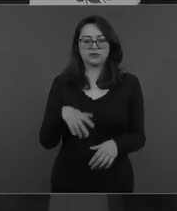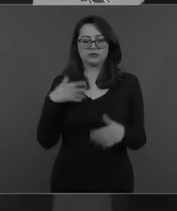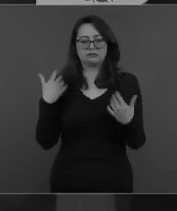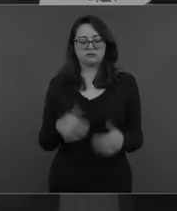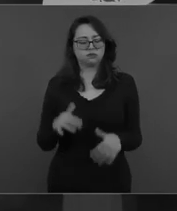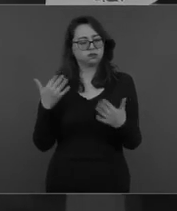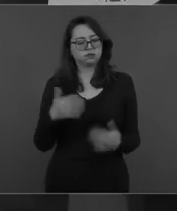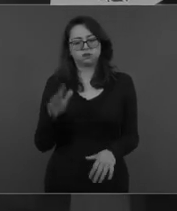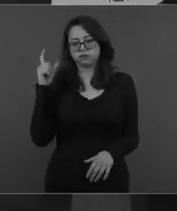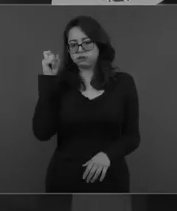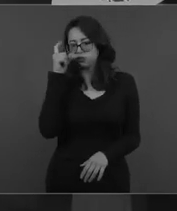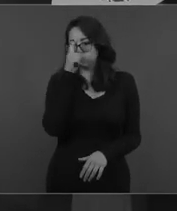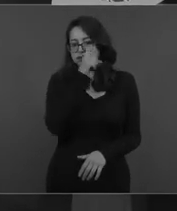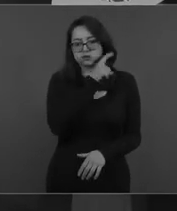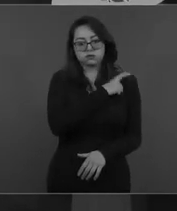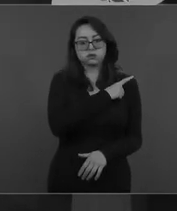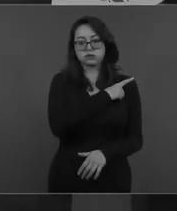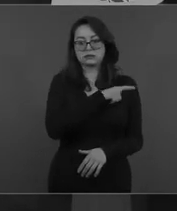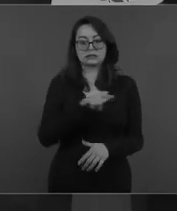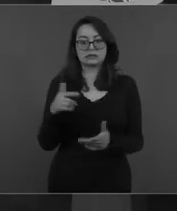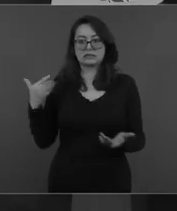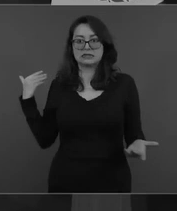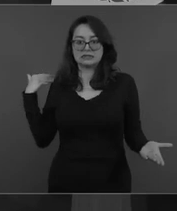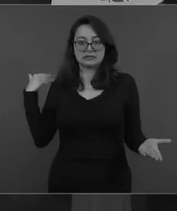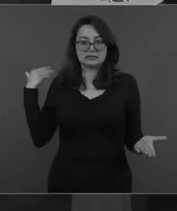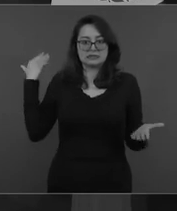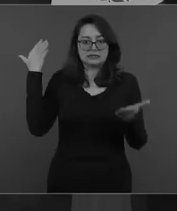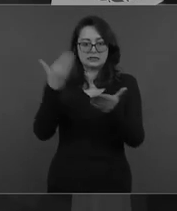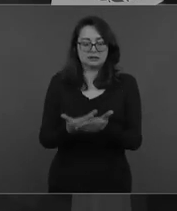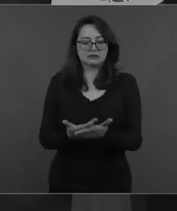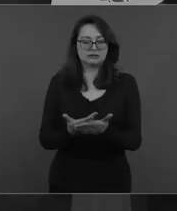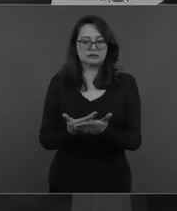fenómeno porque en muy poco tiempo,